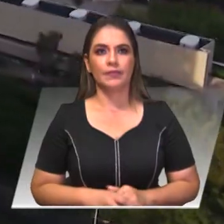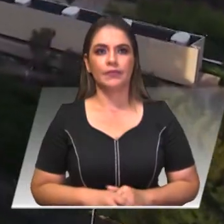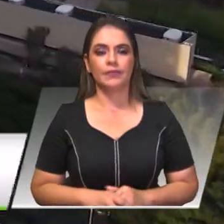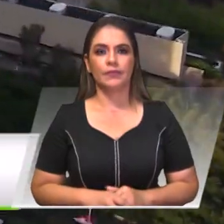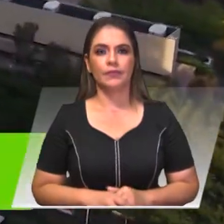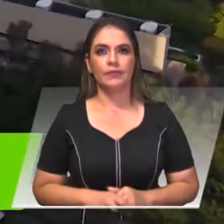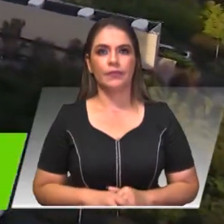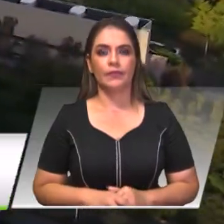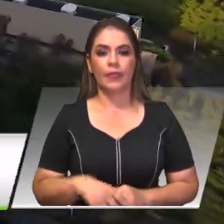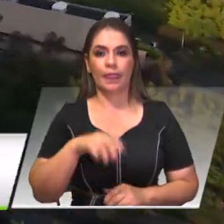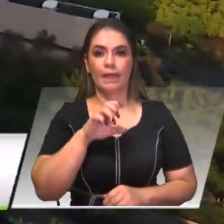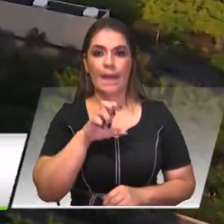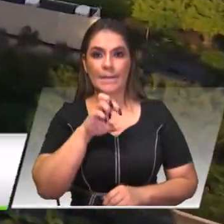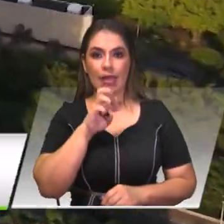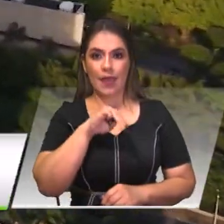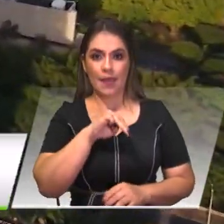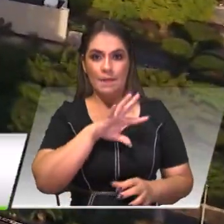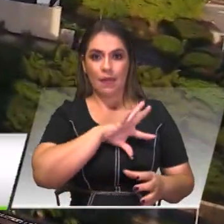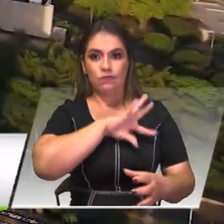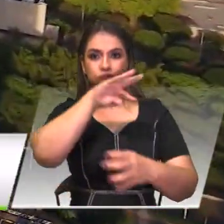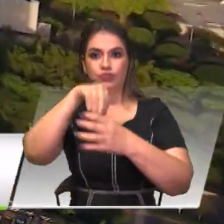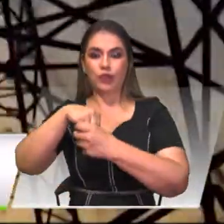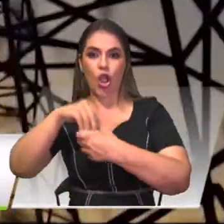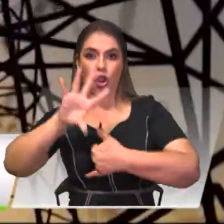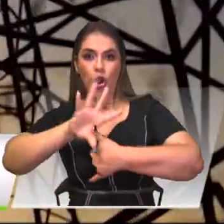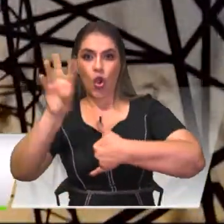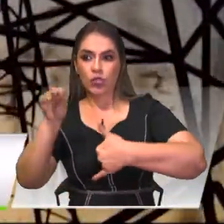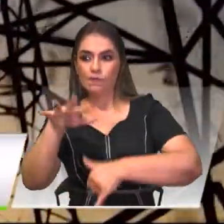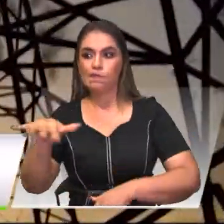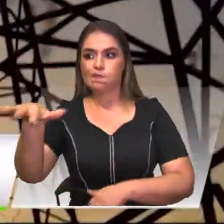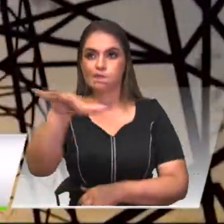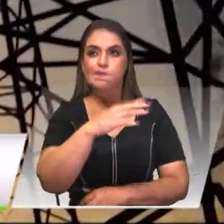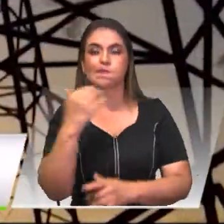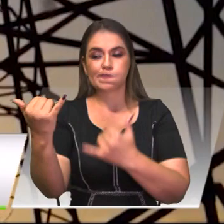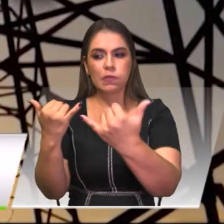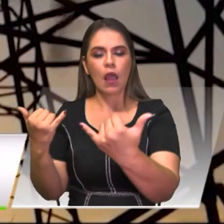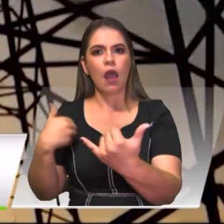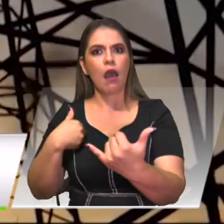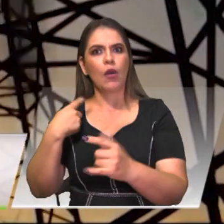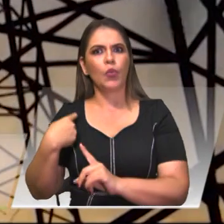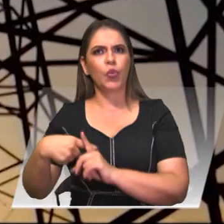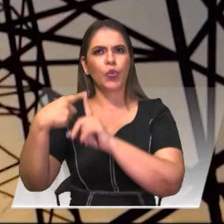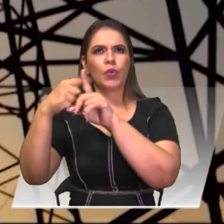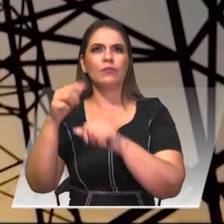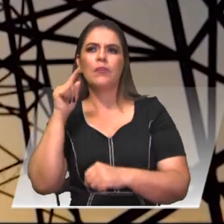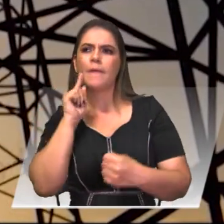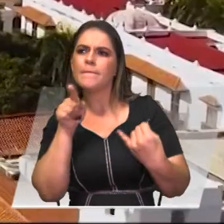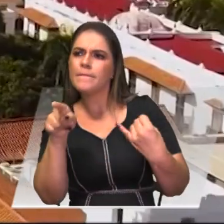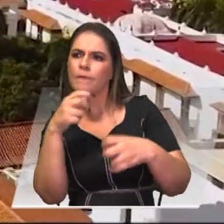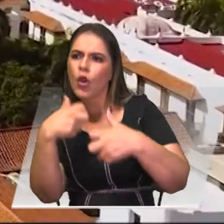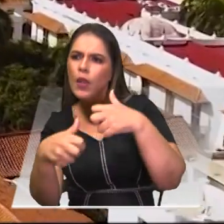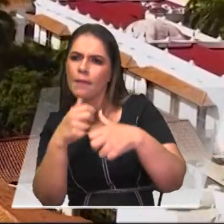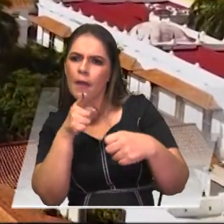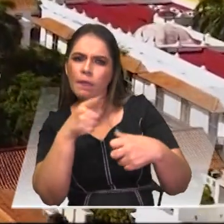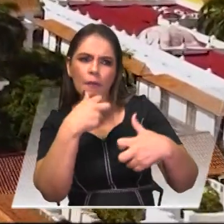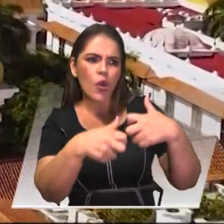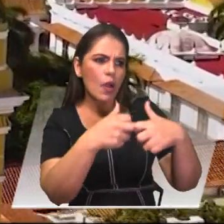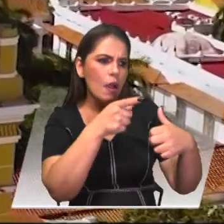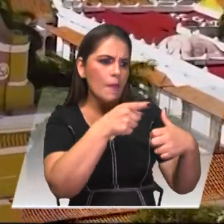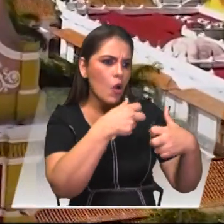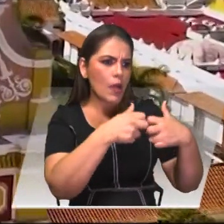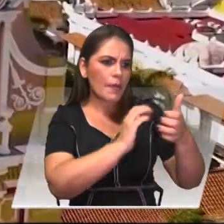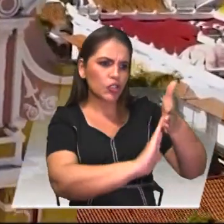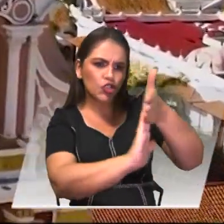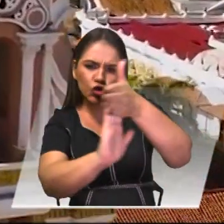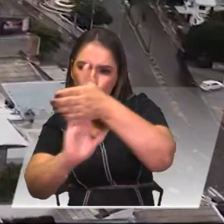uno de los grandes logros de la filial de pm a fini en su operación en la costa atlántica ha sido identificar las zonas con mayor vulnerabilidad en el sistema